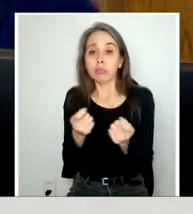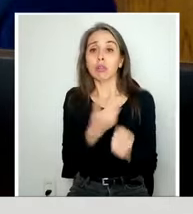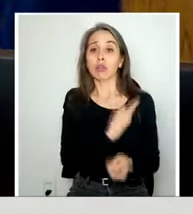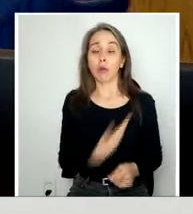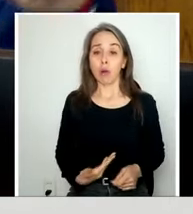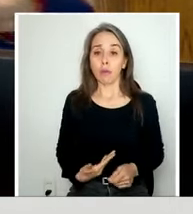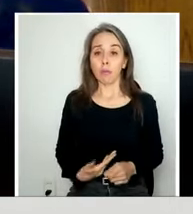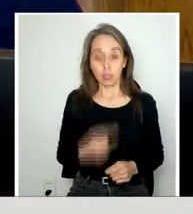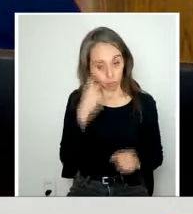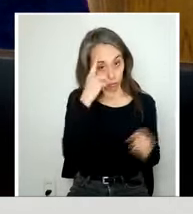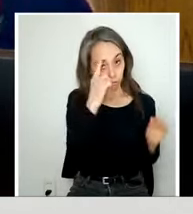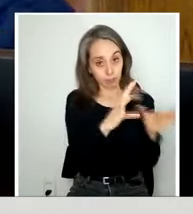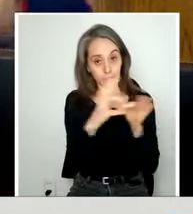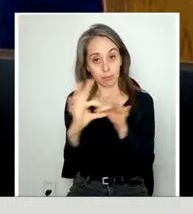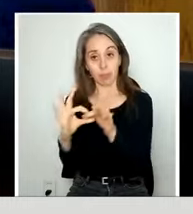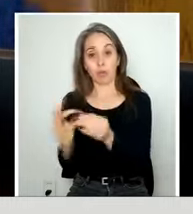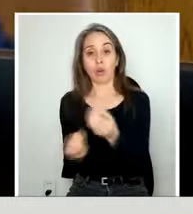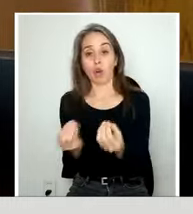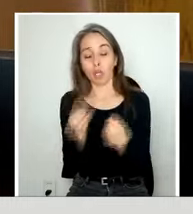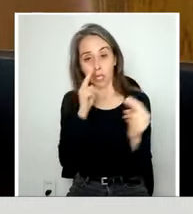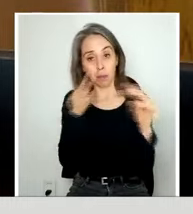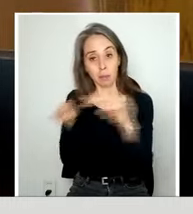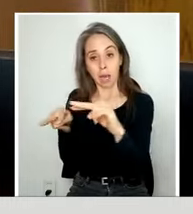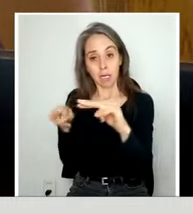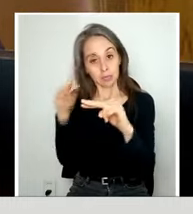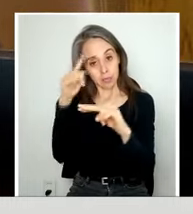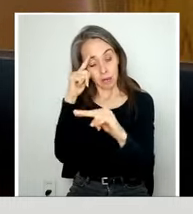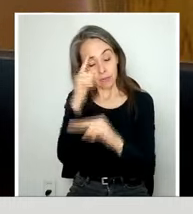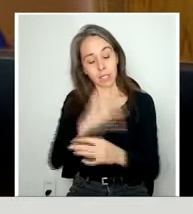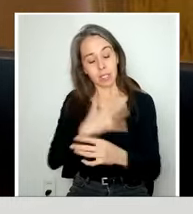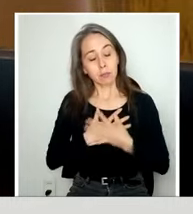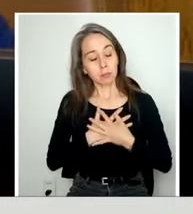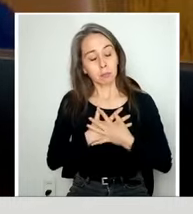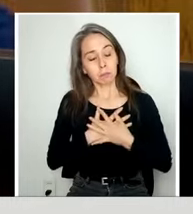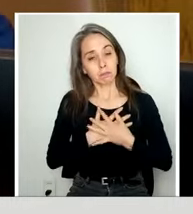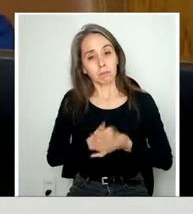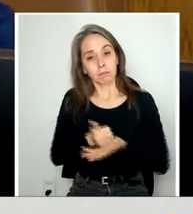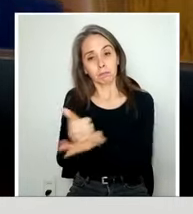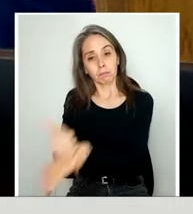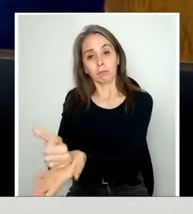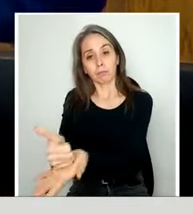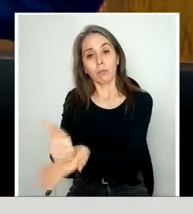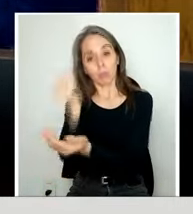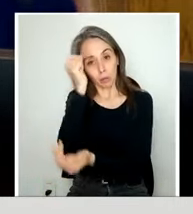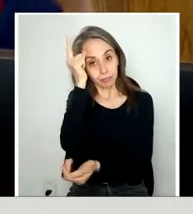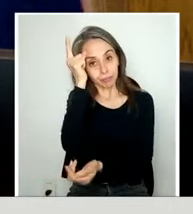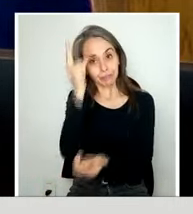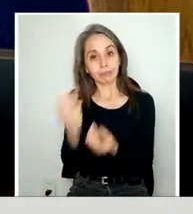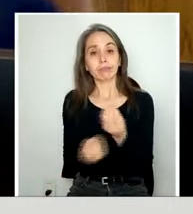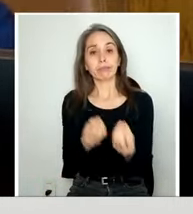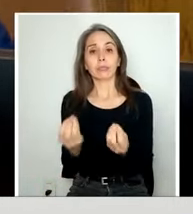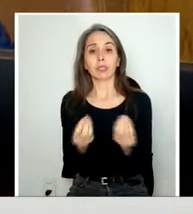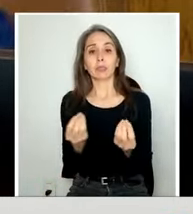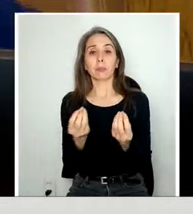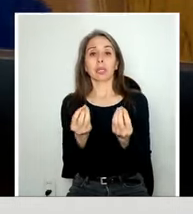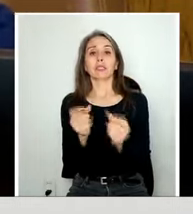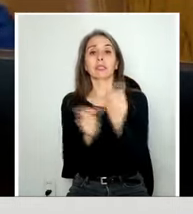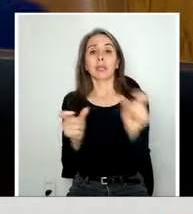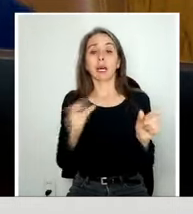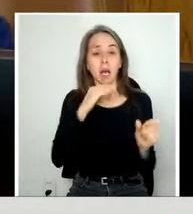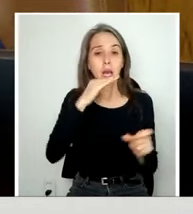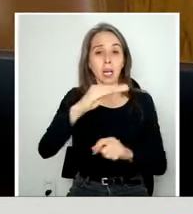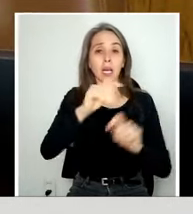la lógica de lo que está pasando se ponga en la mano en el corazón y realmente entiende y comprenda qué es lo que pasa con la agricultura campesina